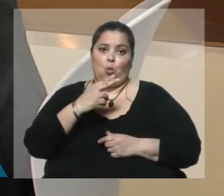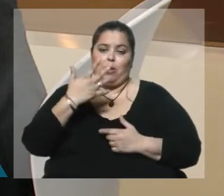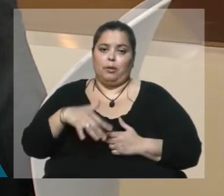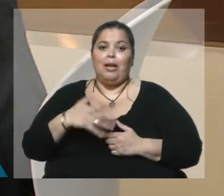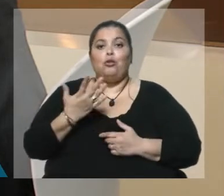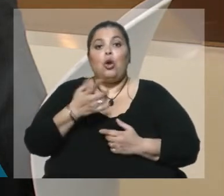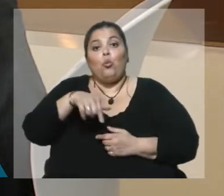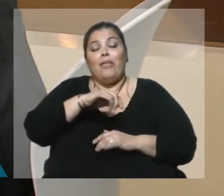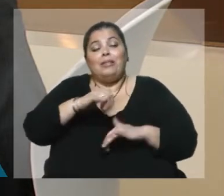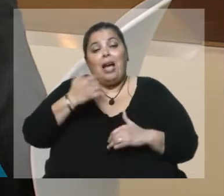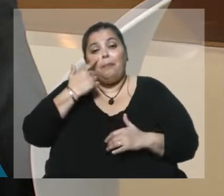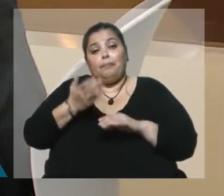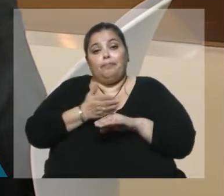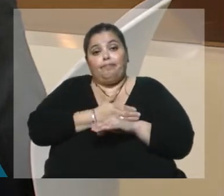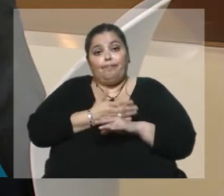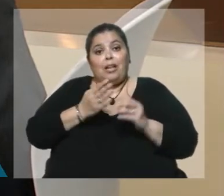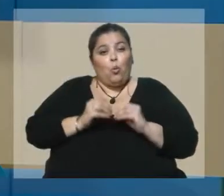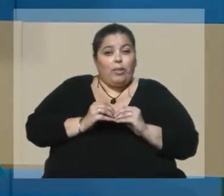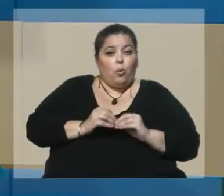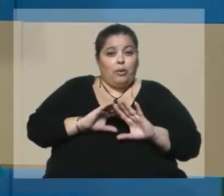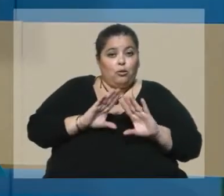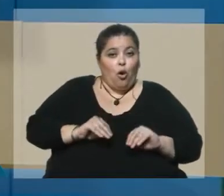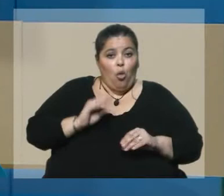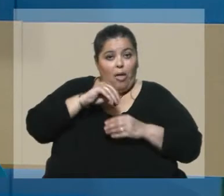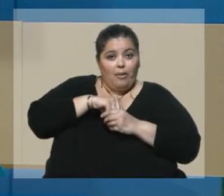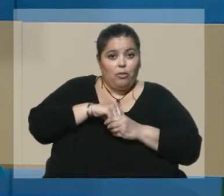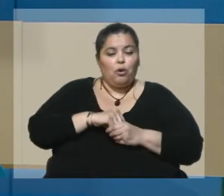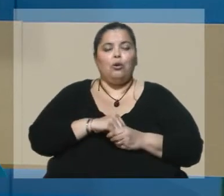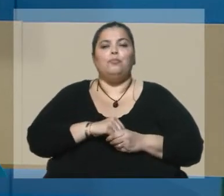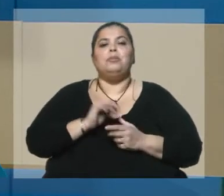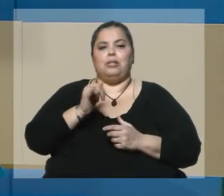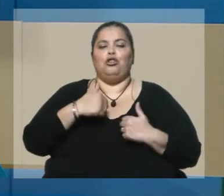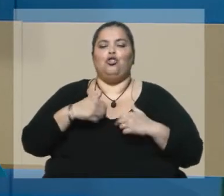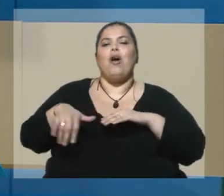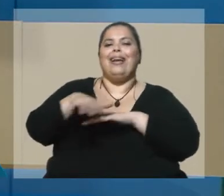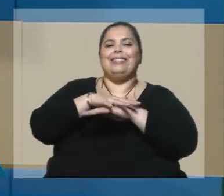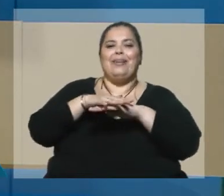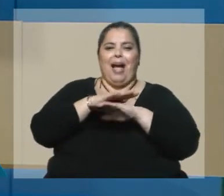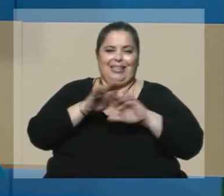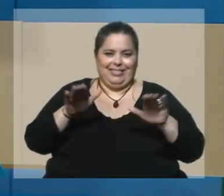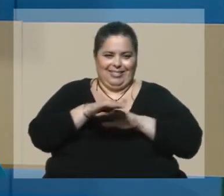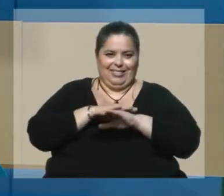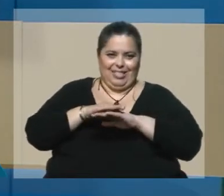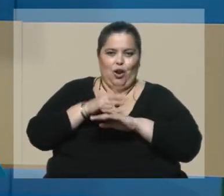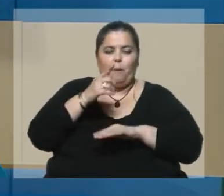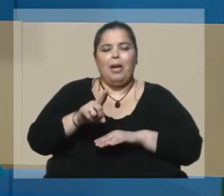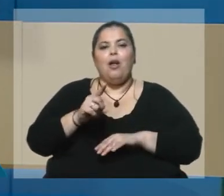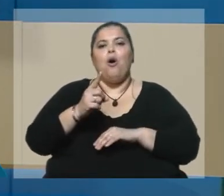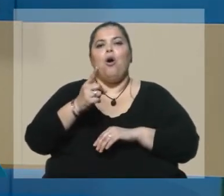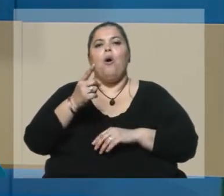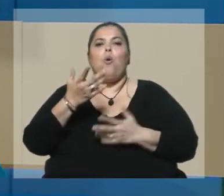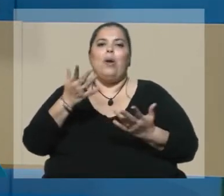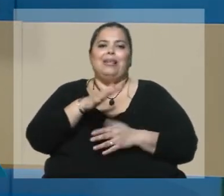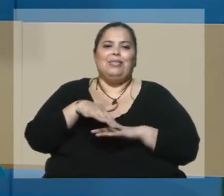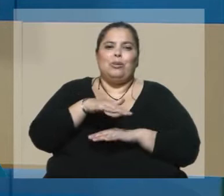ustedes ya están previendo todo eso cuando hacen sus cuentas Sí lo estamos perdiendo un escenario base no es él obviamente un escenario más negativo